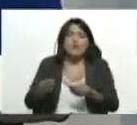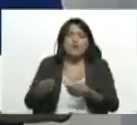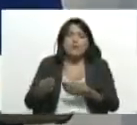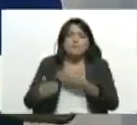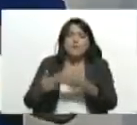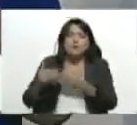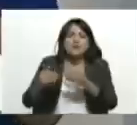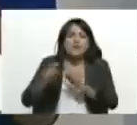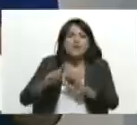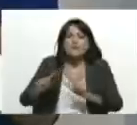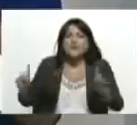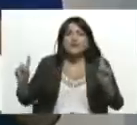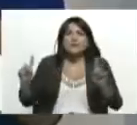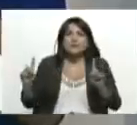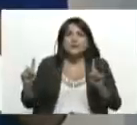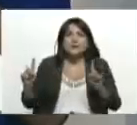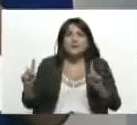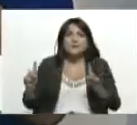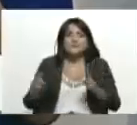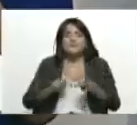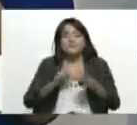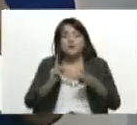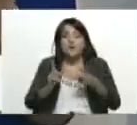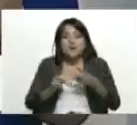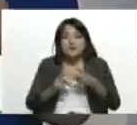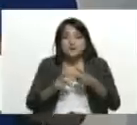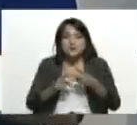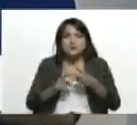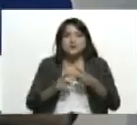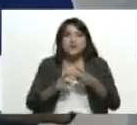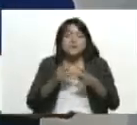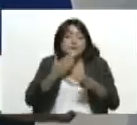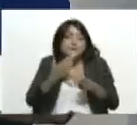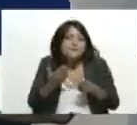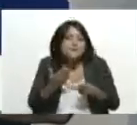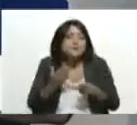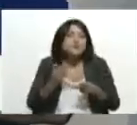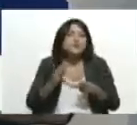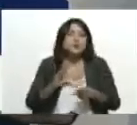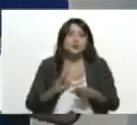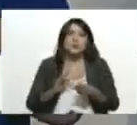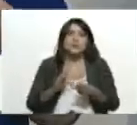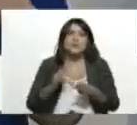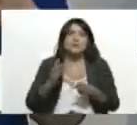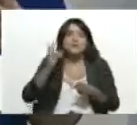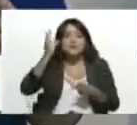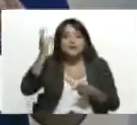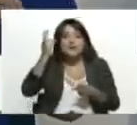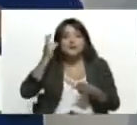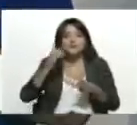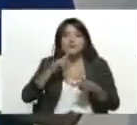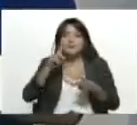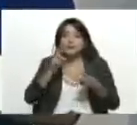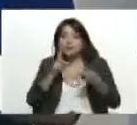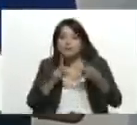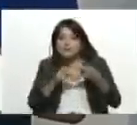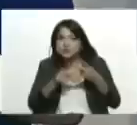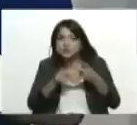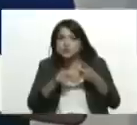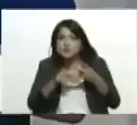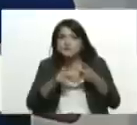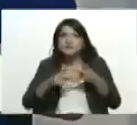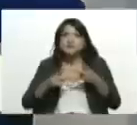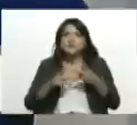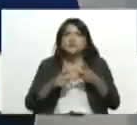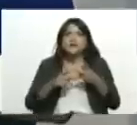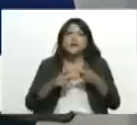Rafael Ramírez y en ese mismo orden de ideas Me permito y con su permiso fiscal me gustaría también saber cómo se está